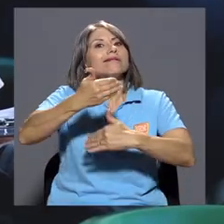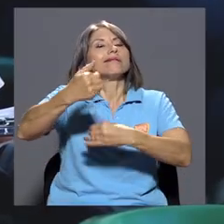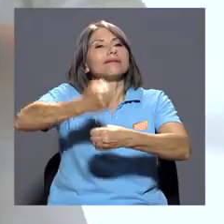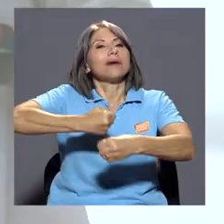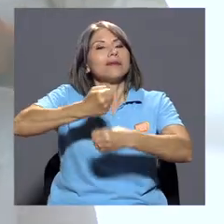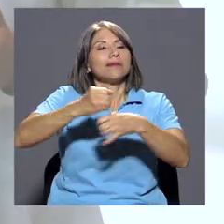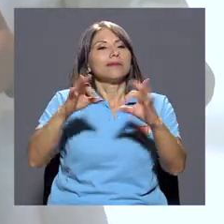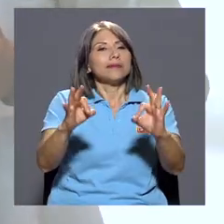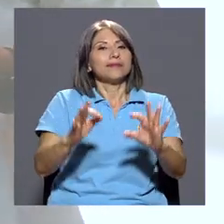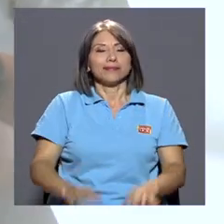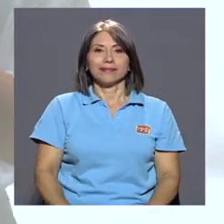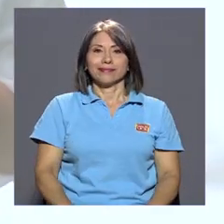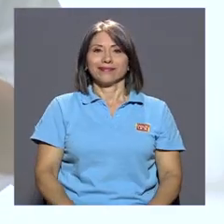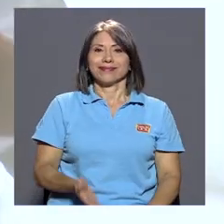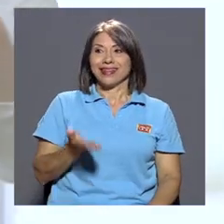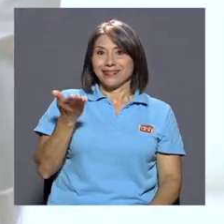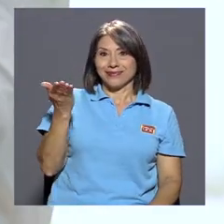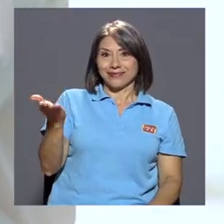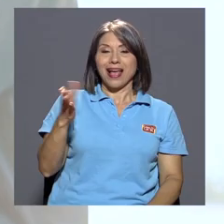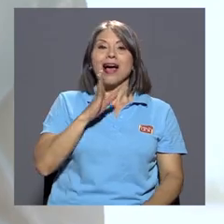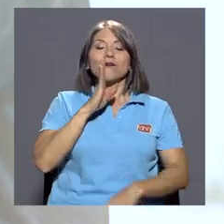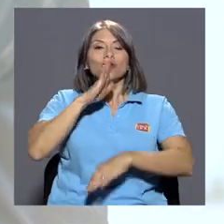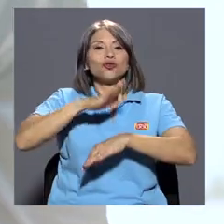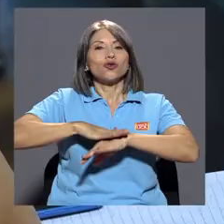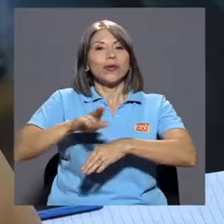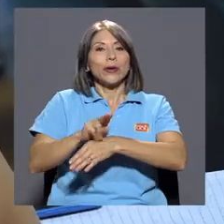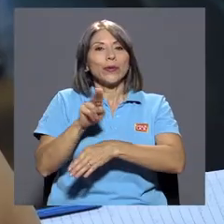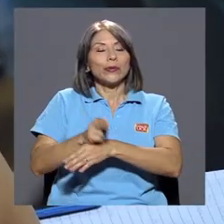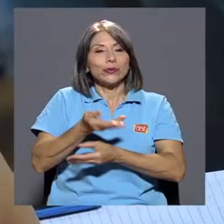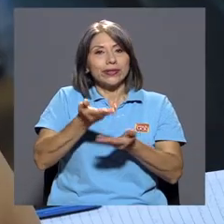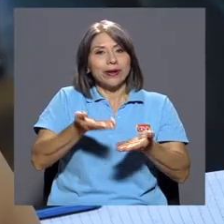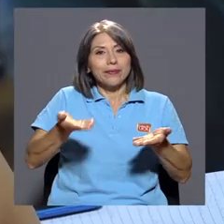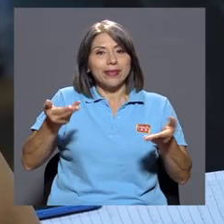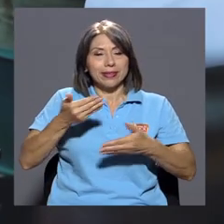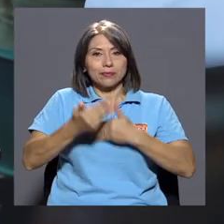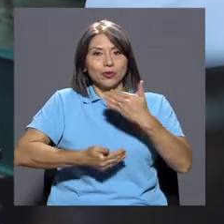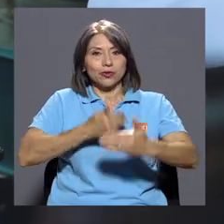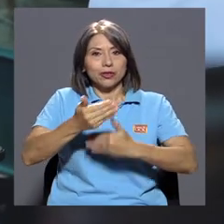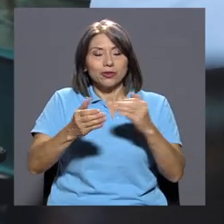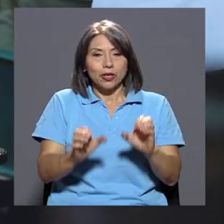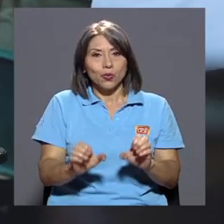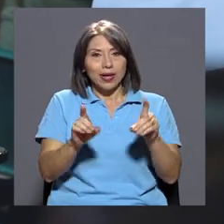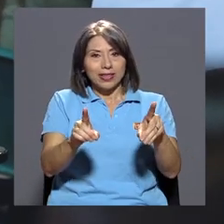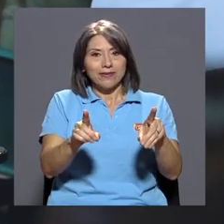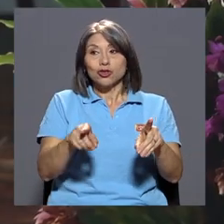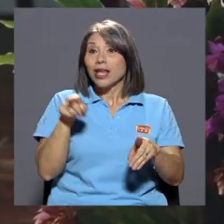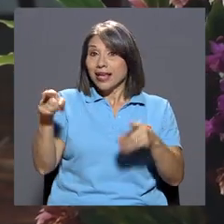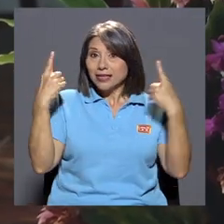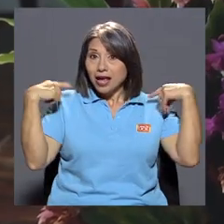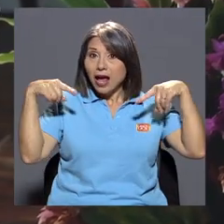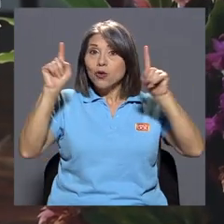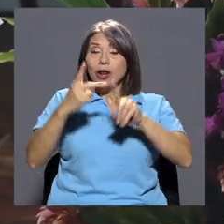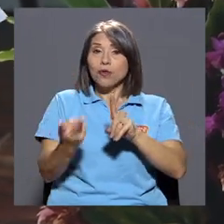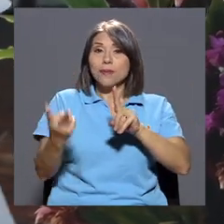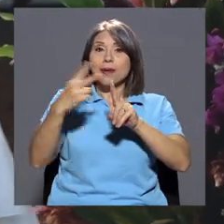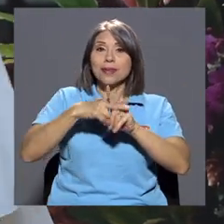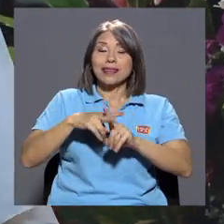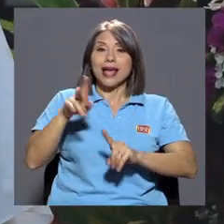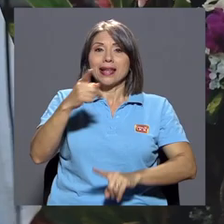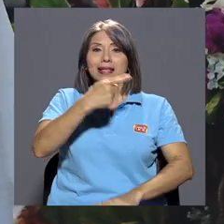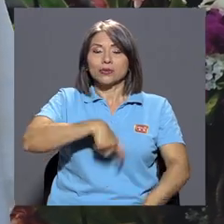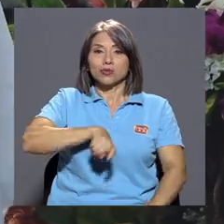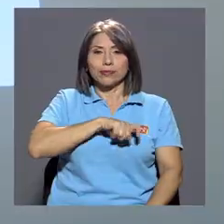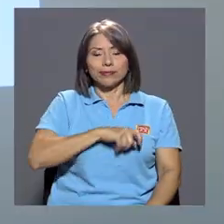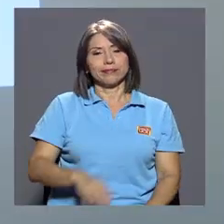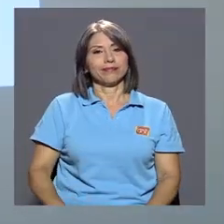fuera. Liarte comentó acerca del uso de herramientas en los procesos educativos, las cuales ella ha logrado implementar en su país.